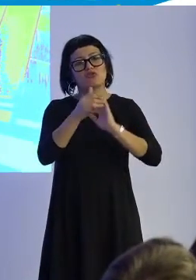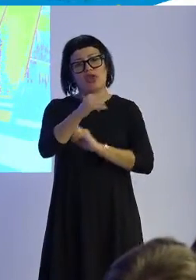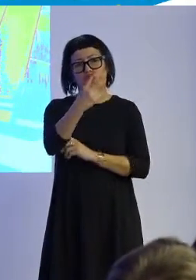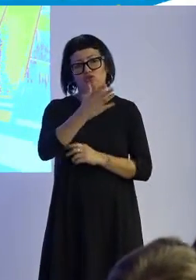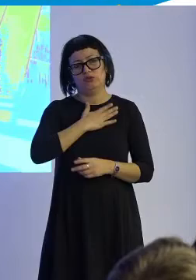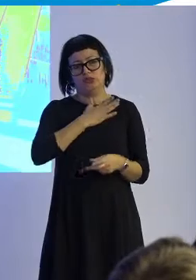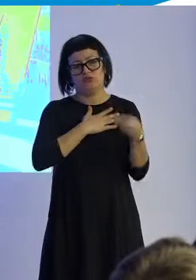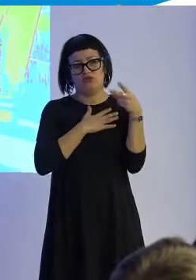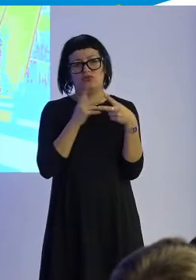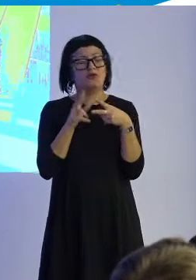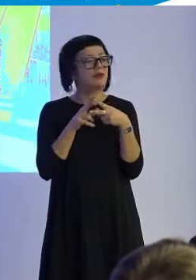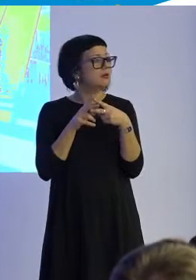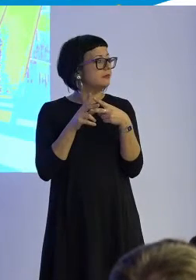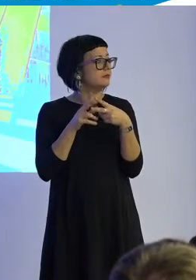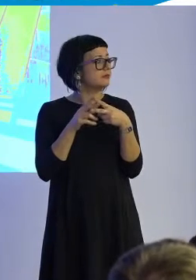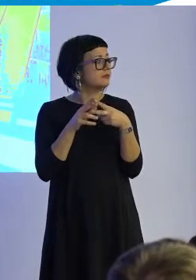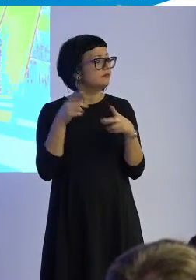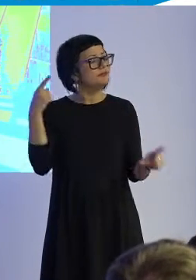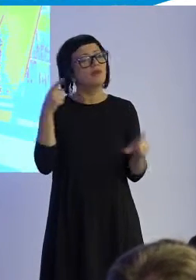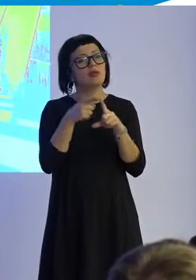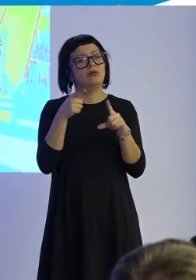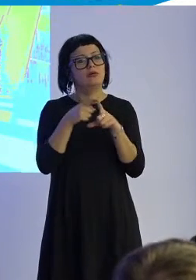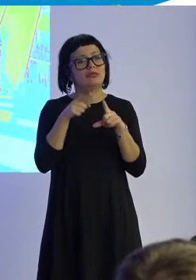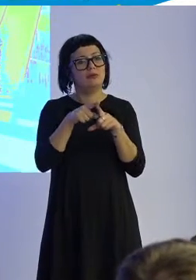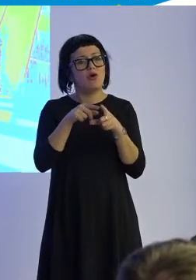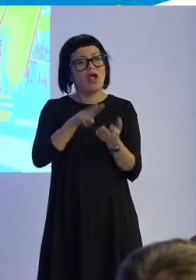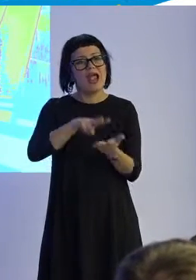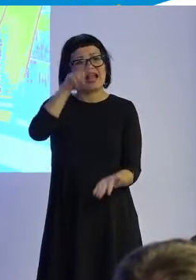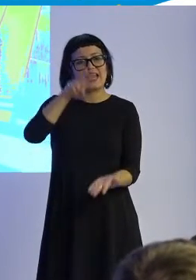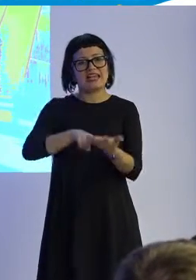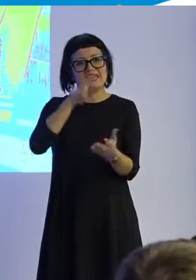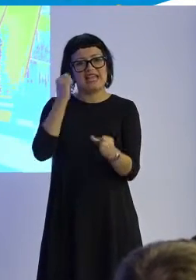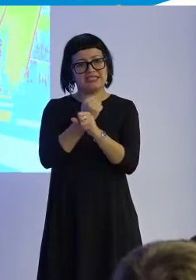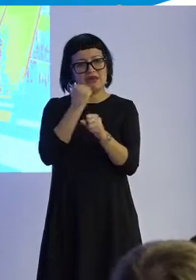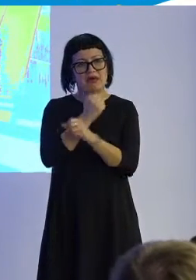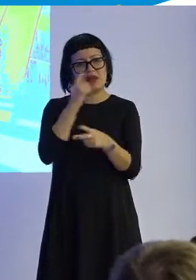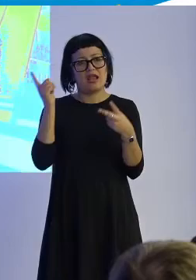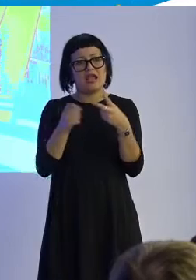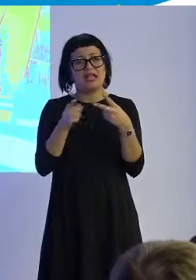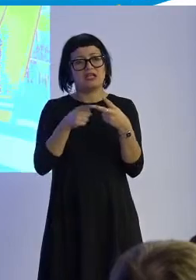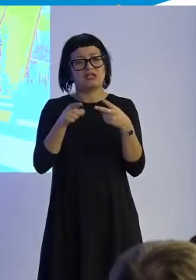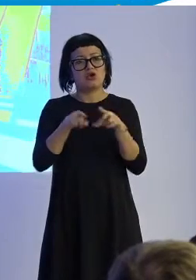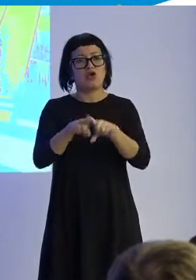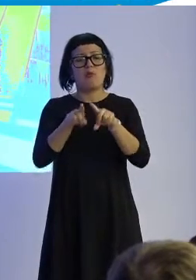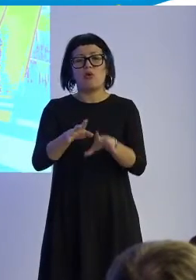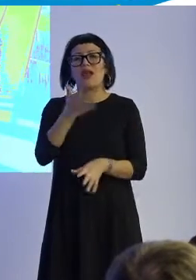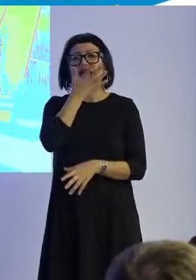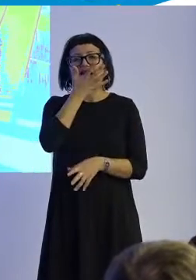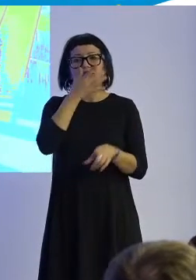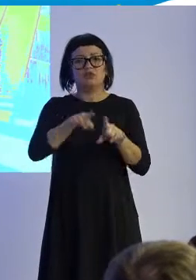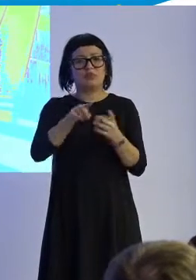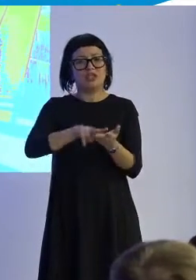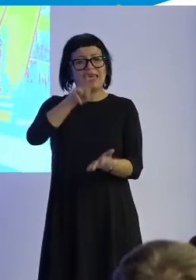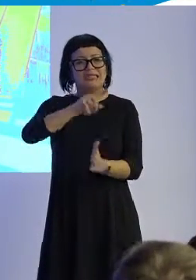era para poder manejar carretillas y trabajar con los gestos como si toda la carretilla estuviese